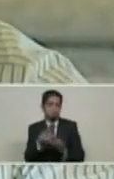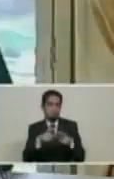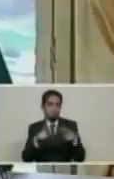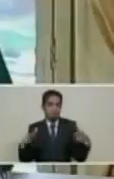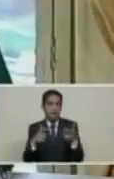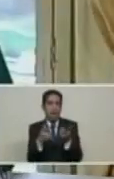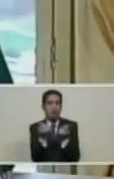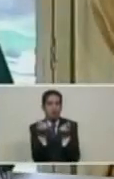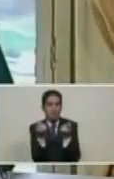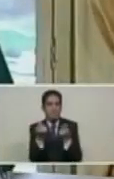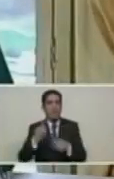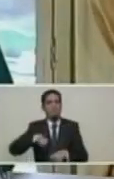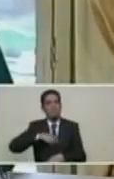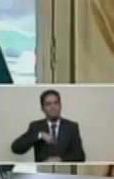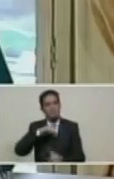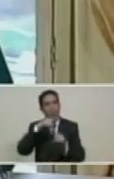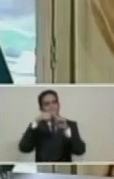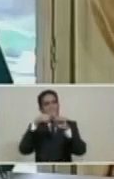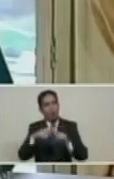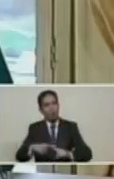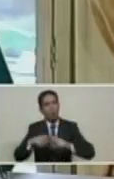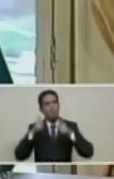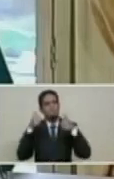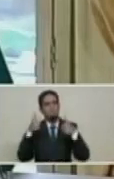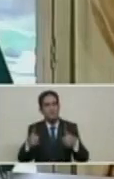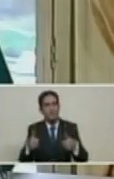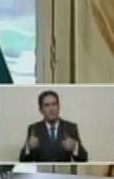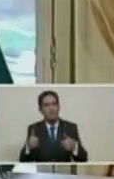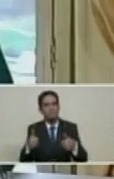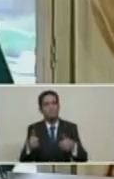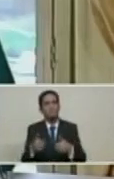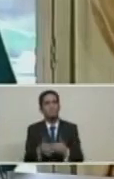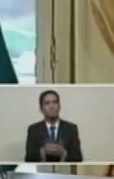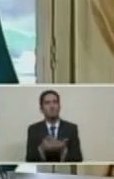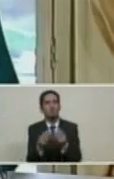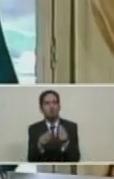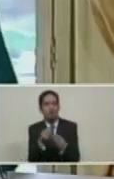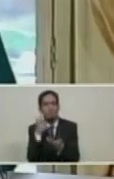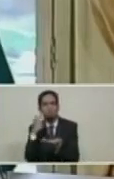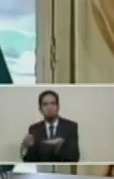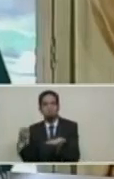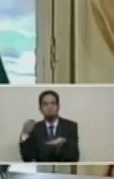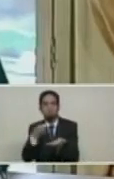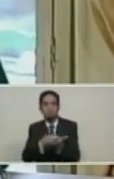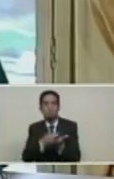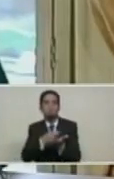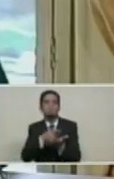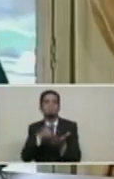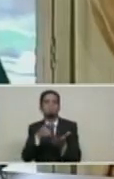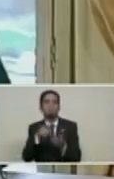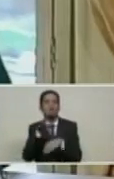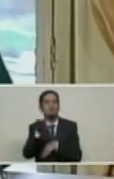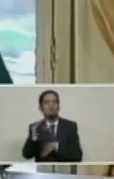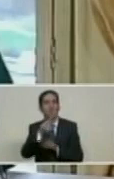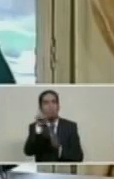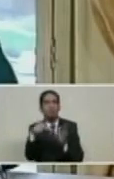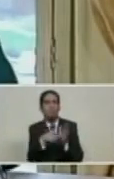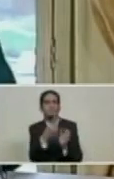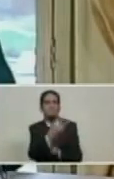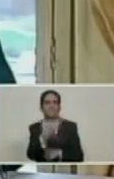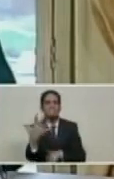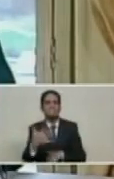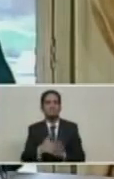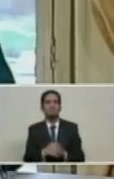que calcular muy bien el plan de la patria 2025, Aristóbulo.